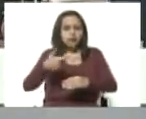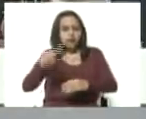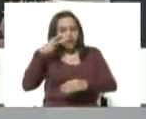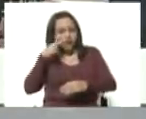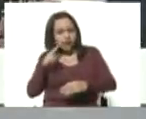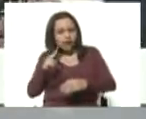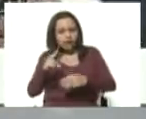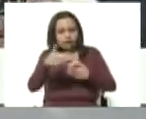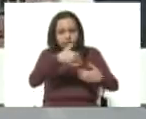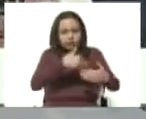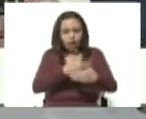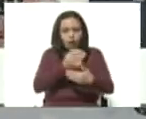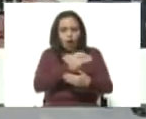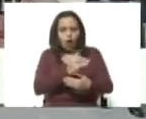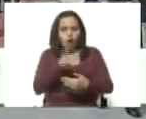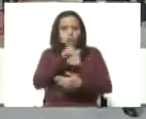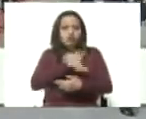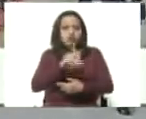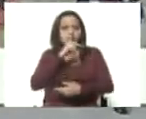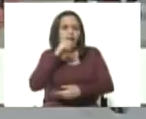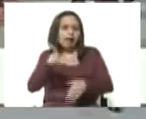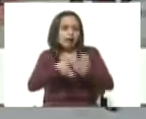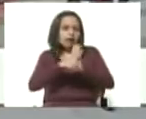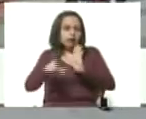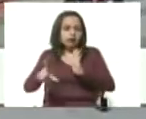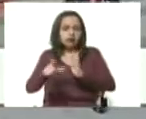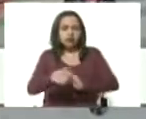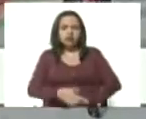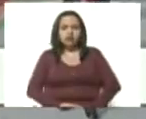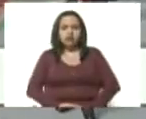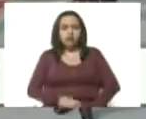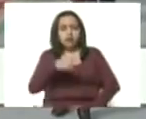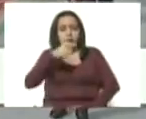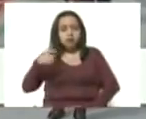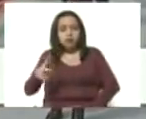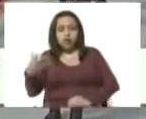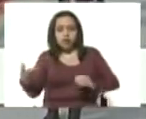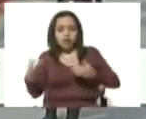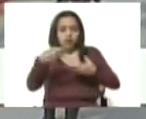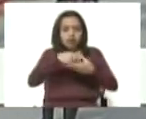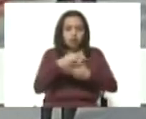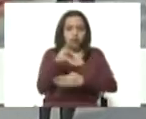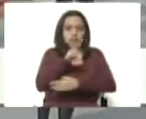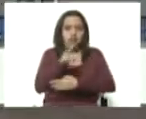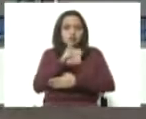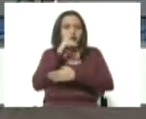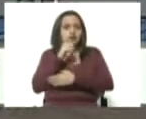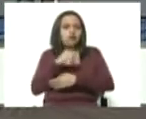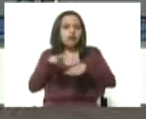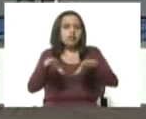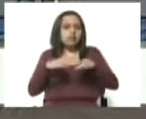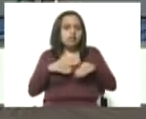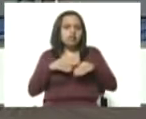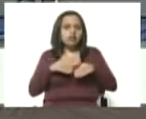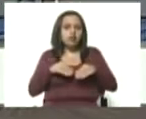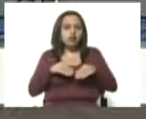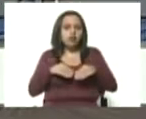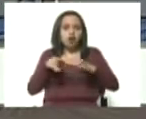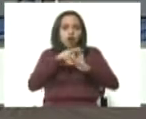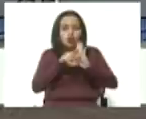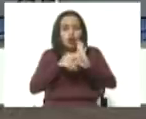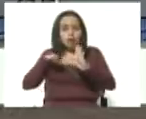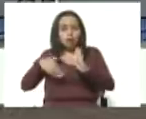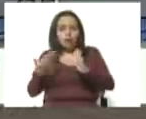o tráfico ilegal de personas del territorio de la República sin el cumplimiento de los requisitos formales para